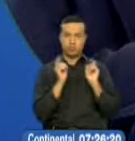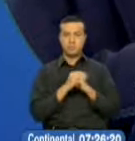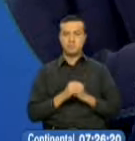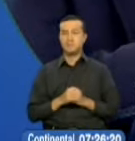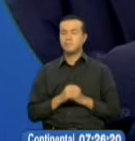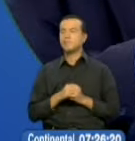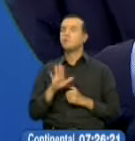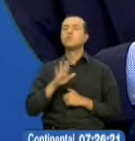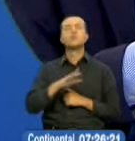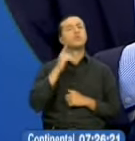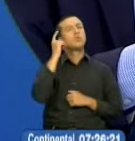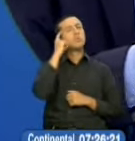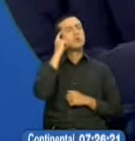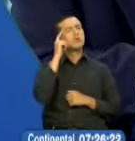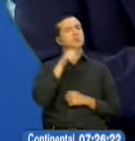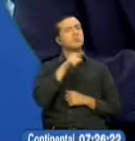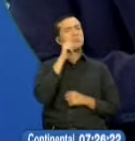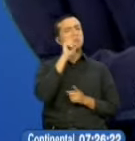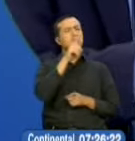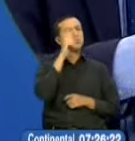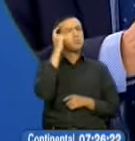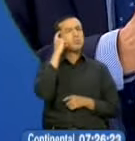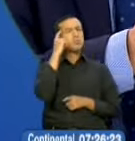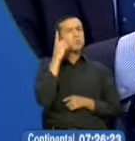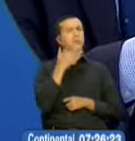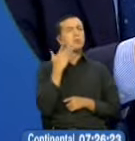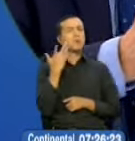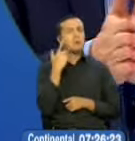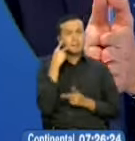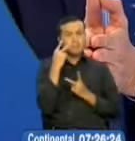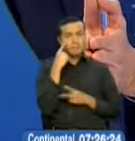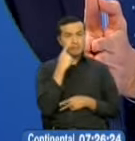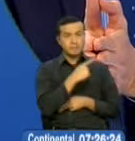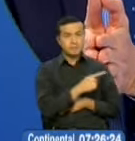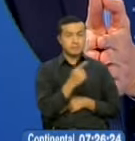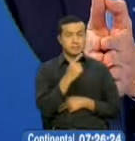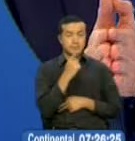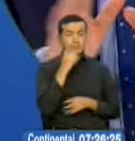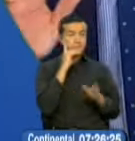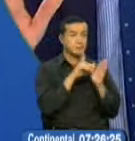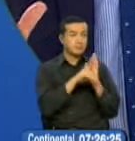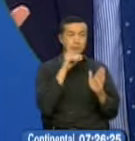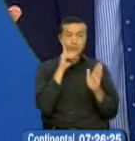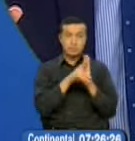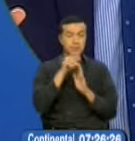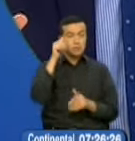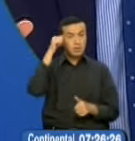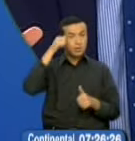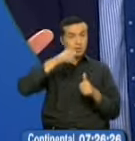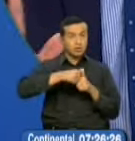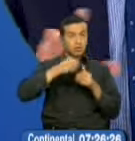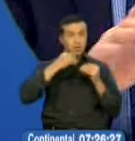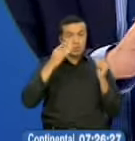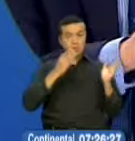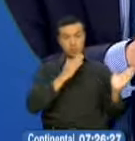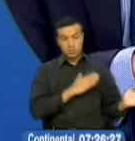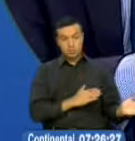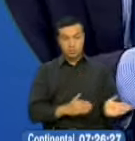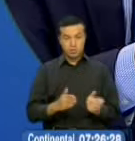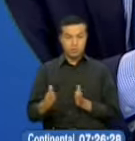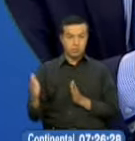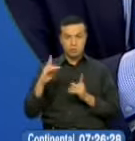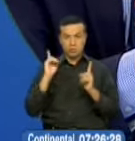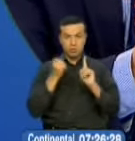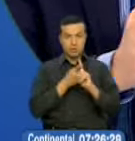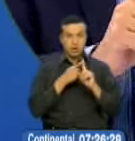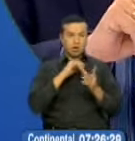¿Cuál es tu criterio en relación al comportamiento de la presentación de las impugnaciones? Porque recordemos que aquí hay instancias, la